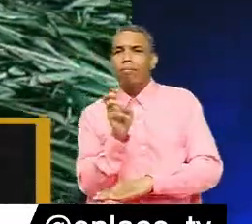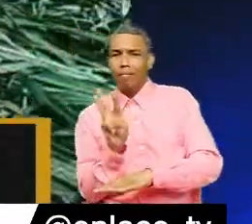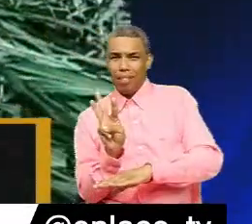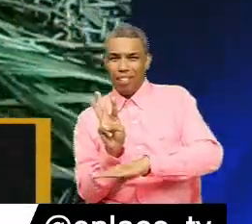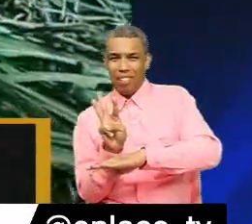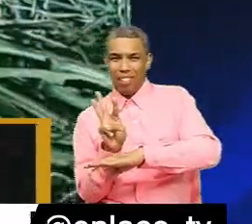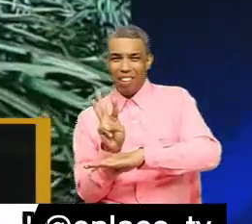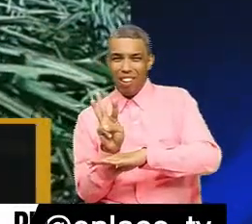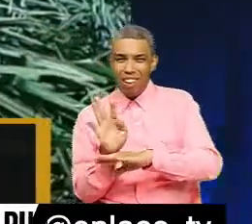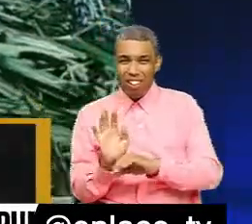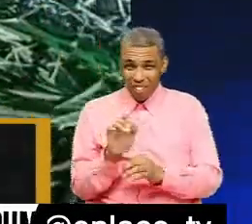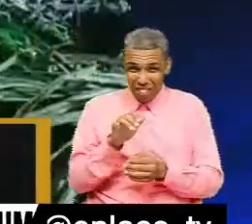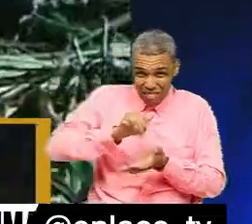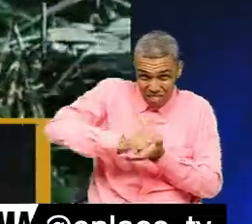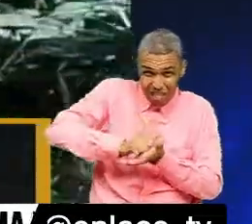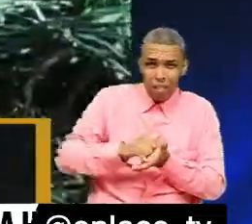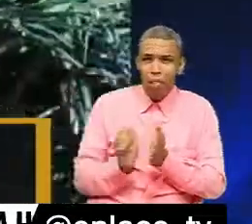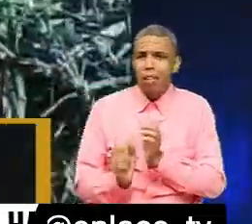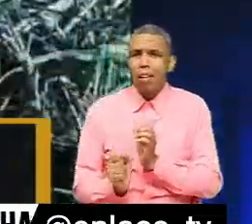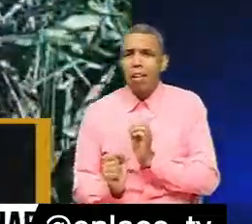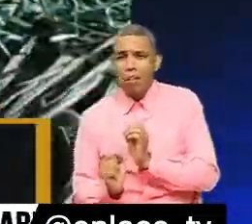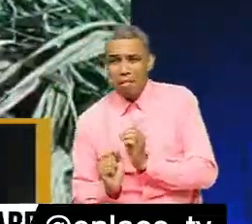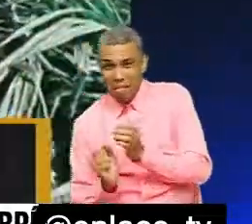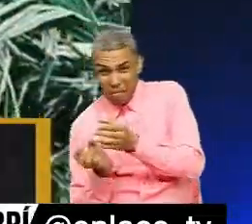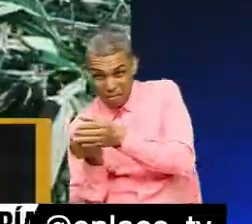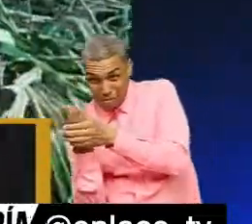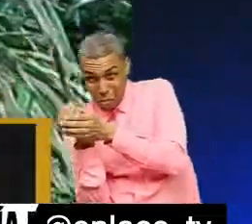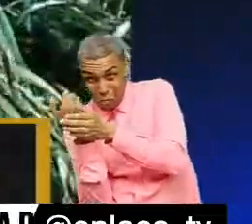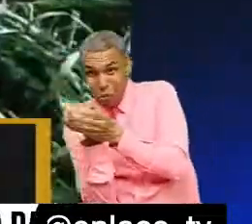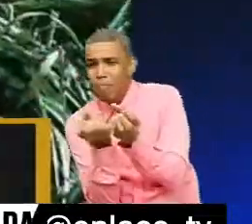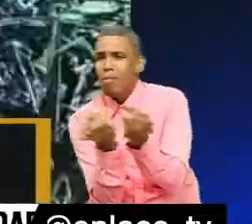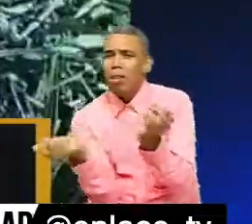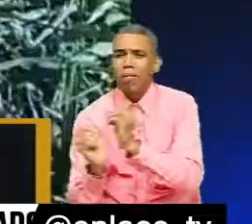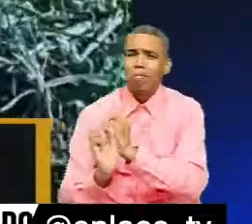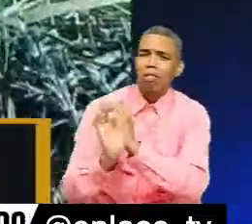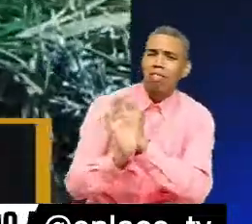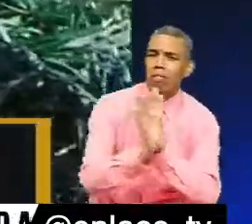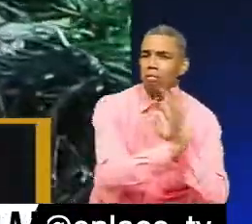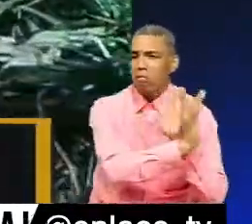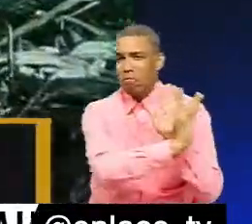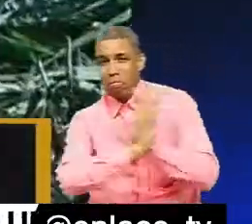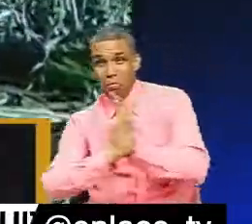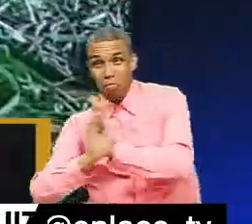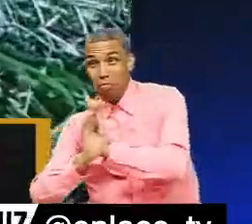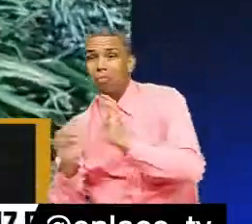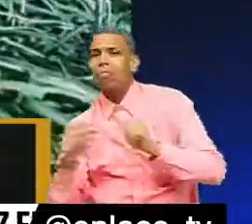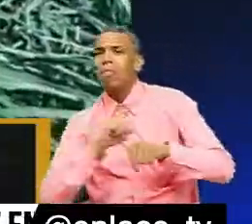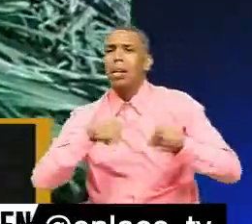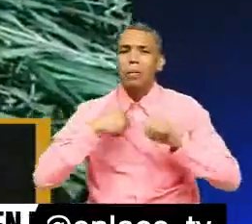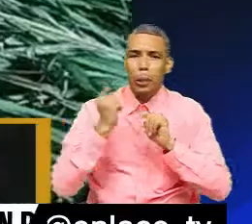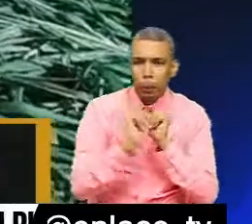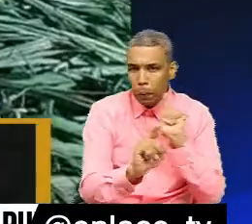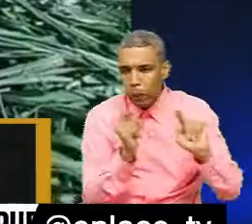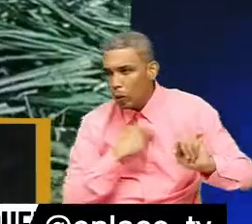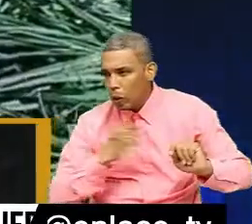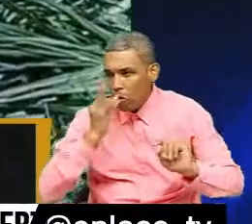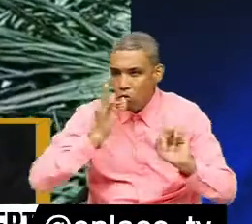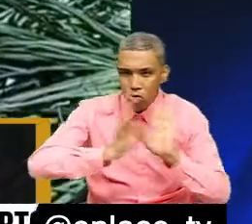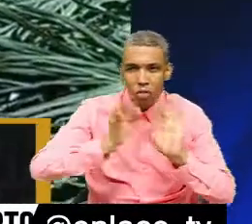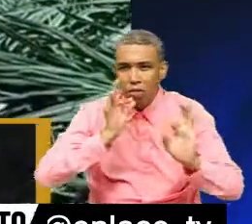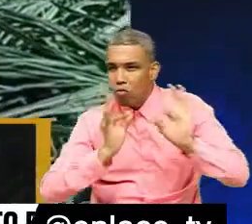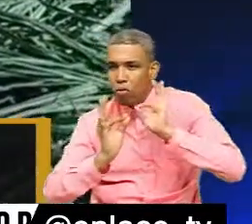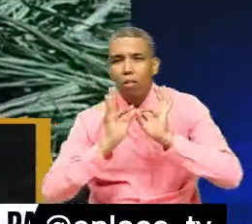infantiles. Aseguran que la maleza está tan alta que los consumidores de alucinógenos lo utilizan como su sala de estar. Le hacen un llamado a los propietarios del predio para